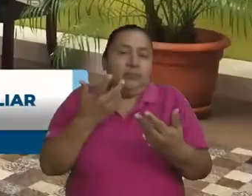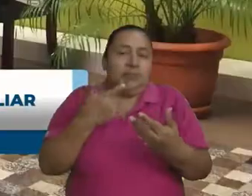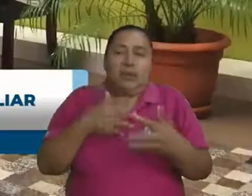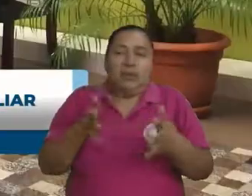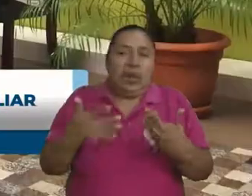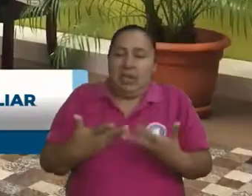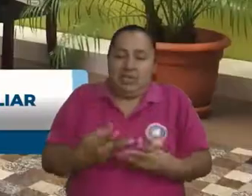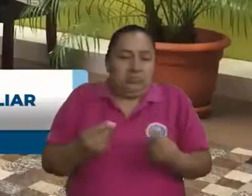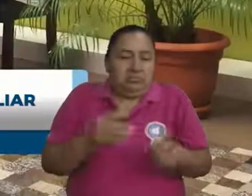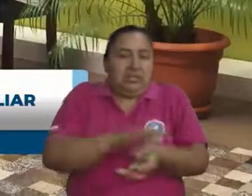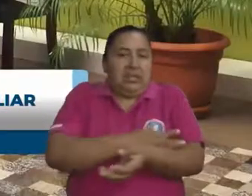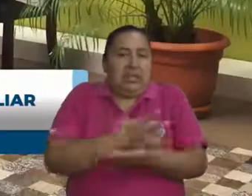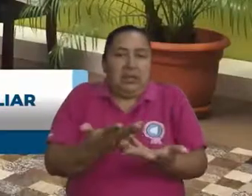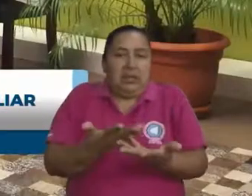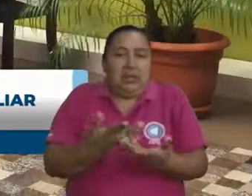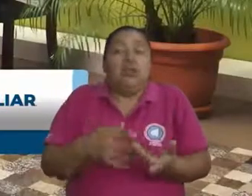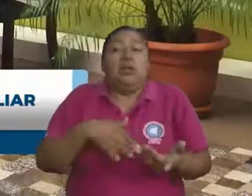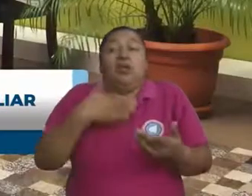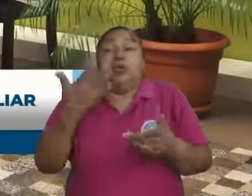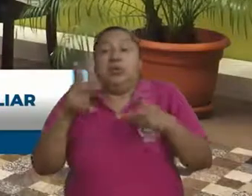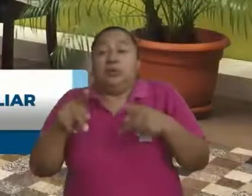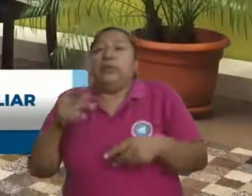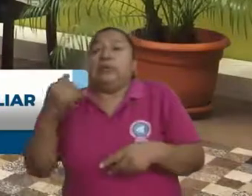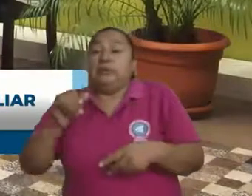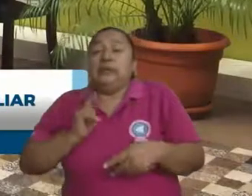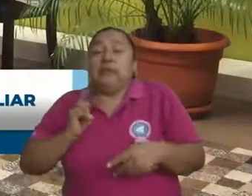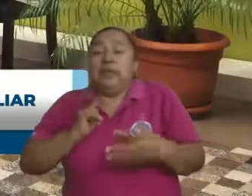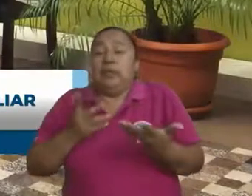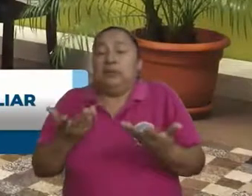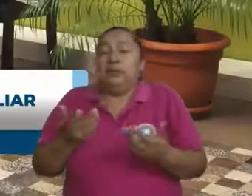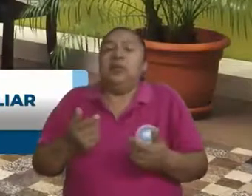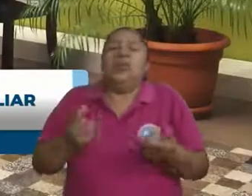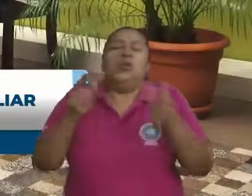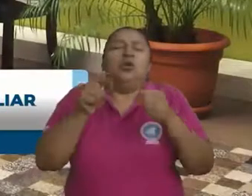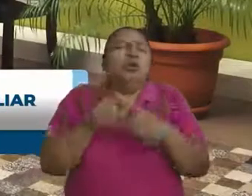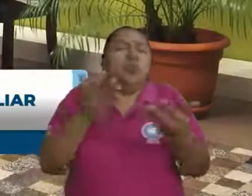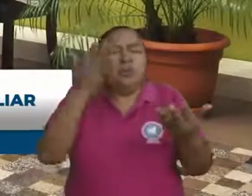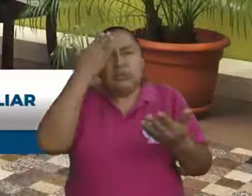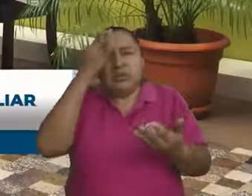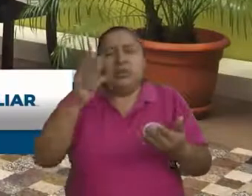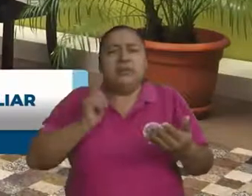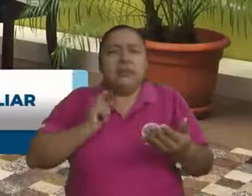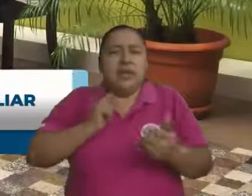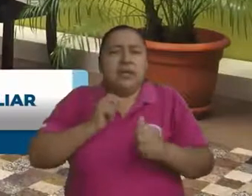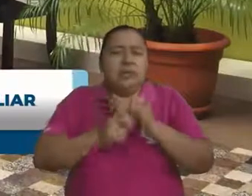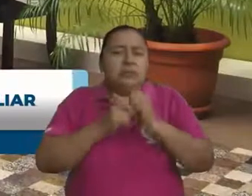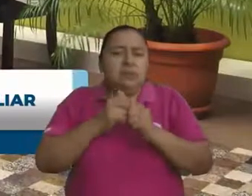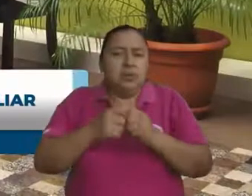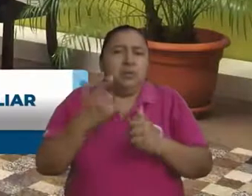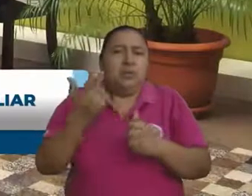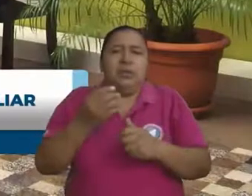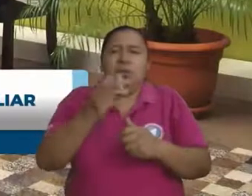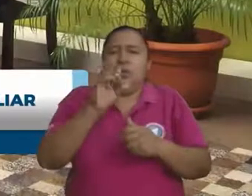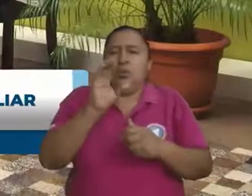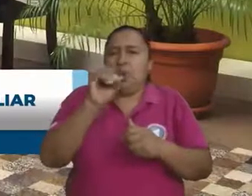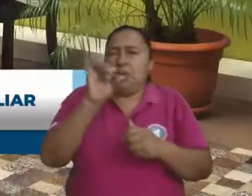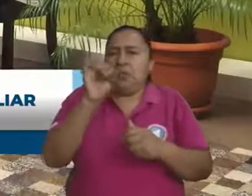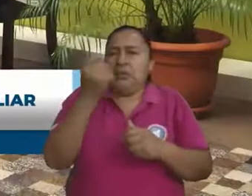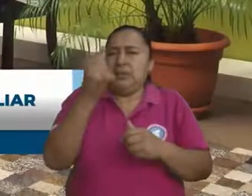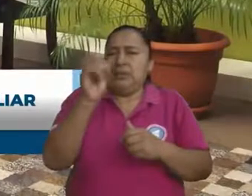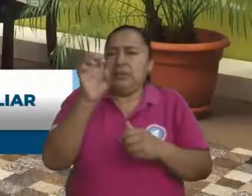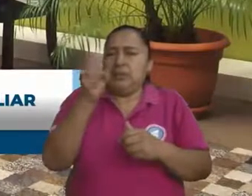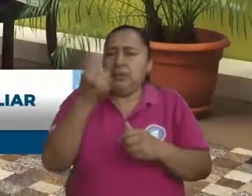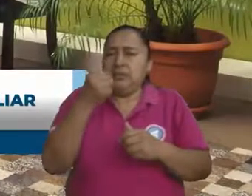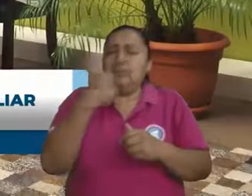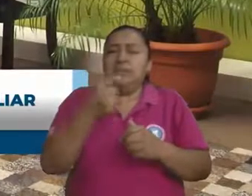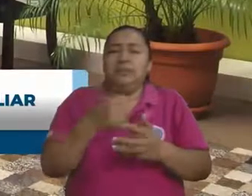asintomático, y aquella que sí presenta síntomas, están ante un trastorno de la vesícula biliar? Bueno, lo